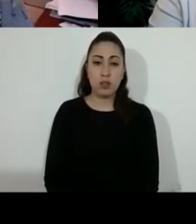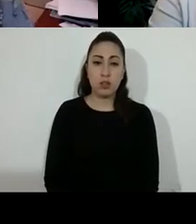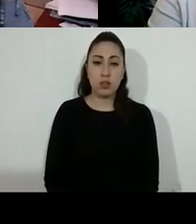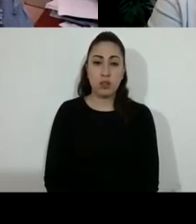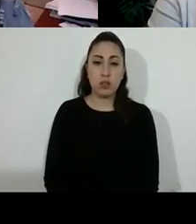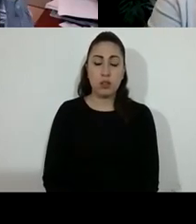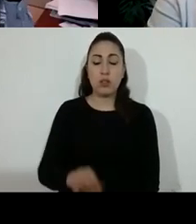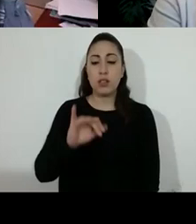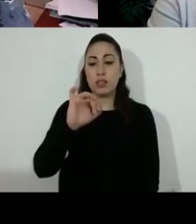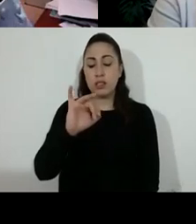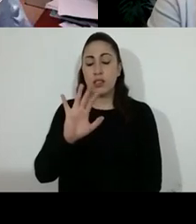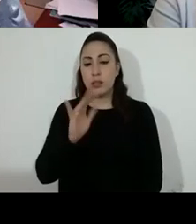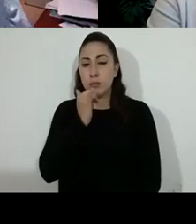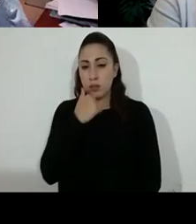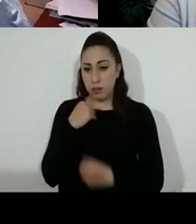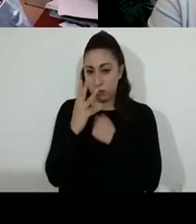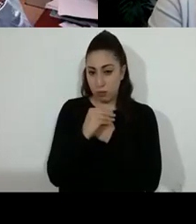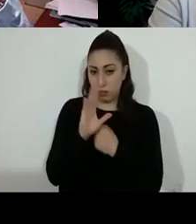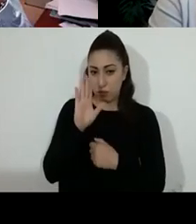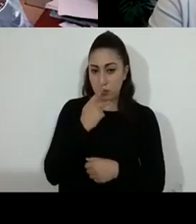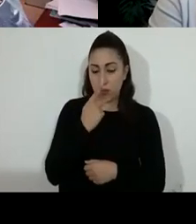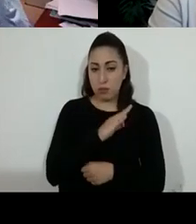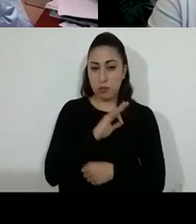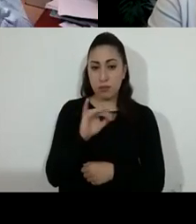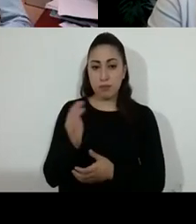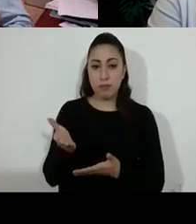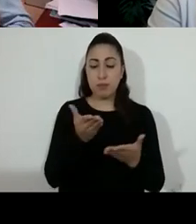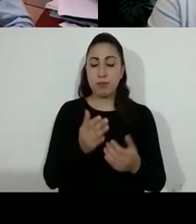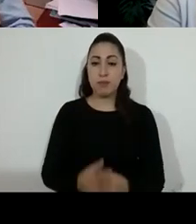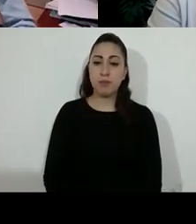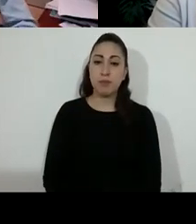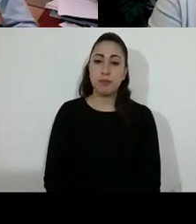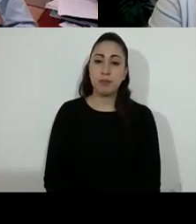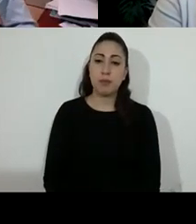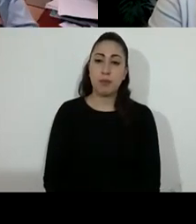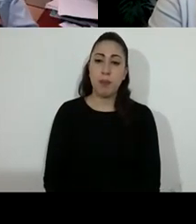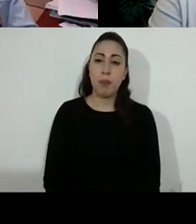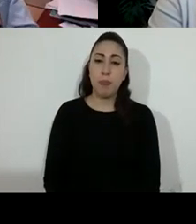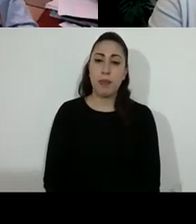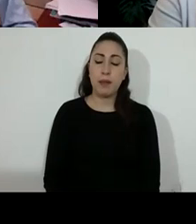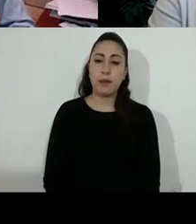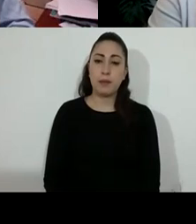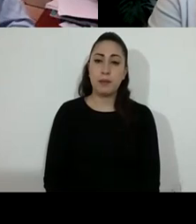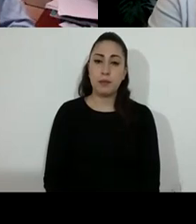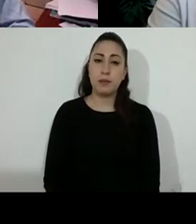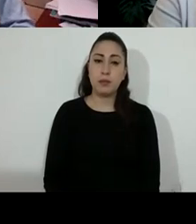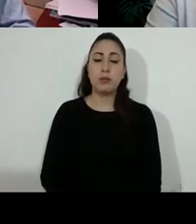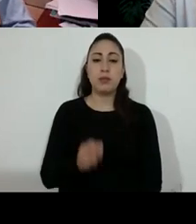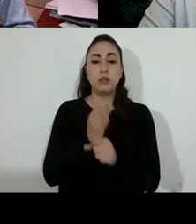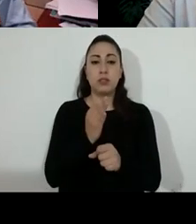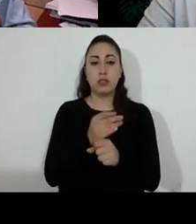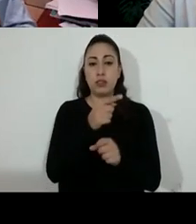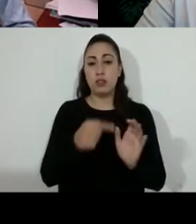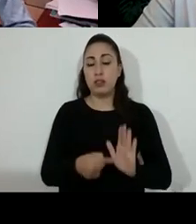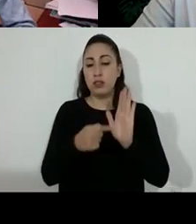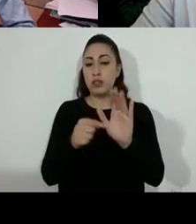Sí, presidente, perdón, ¿me permite? Sí, adelante. Sí, la idea de que usted presente un resumen